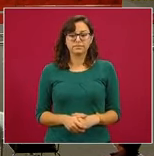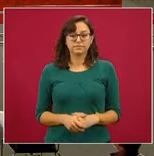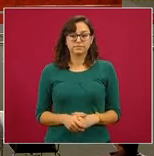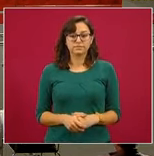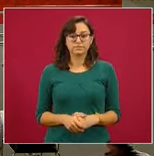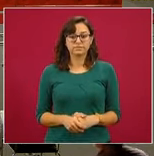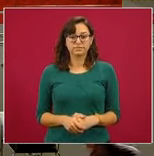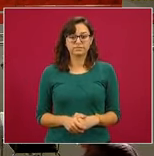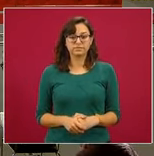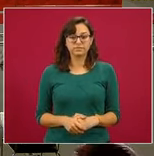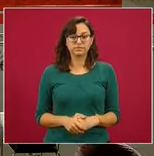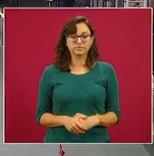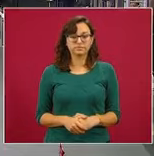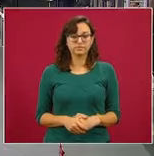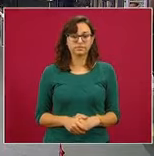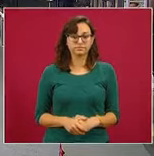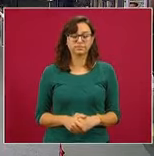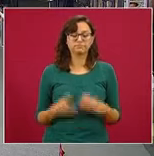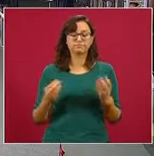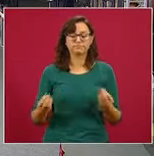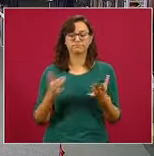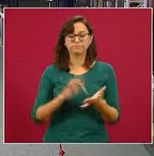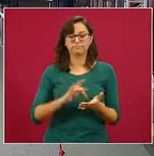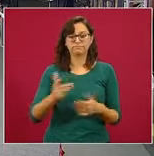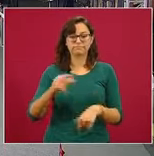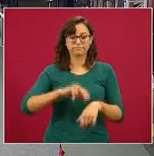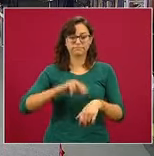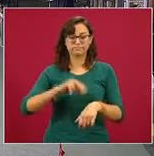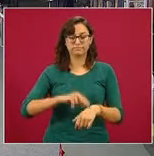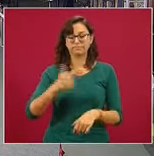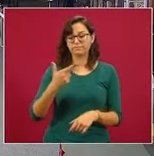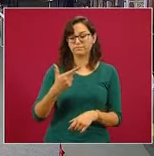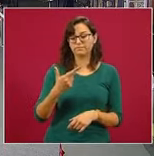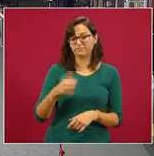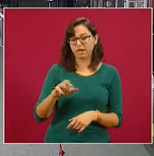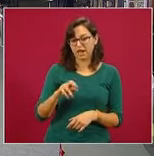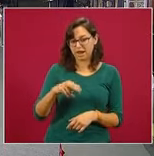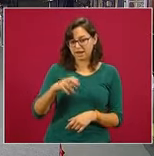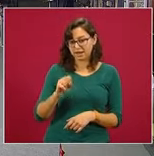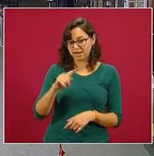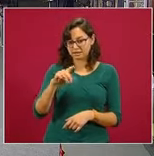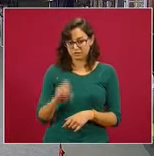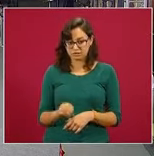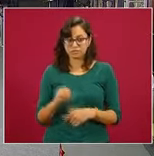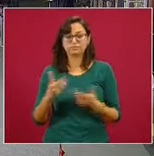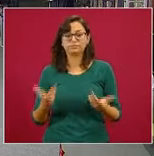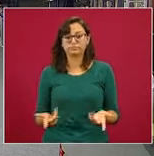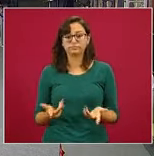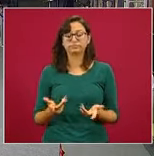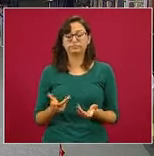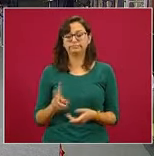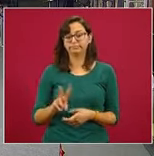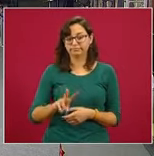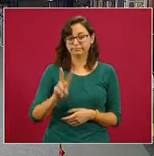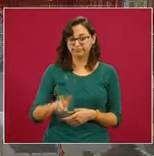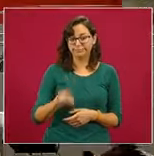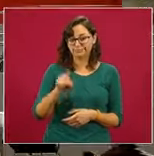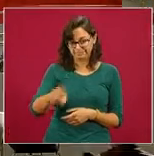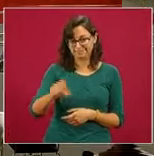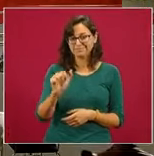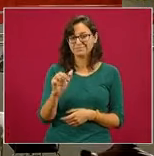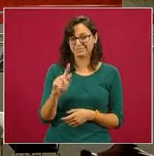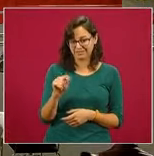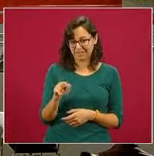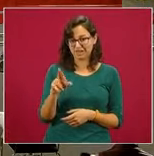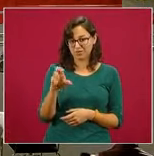Muchas gracias, doctor Ernesto Ramírez. Pues esto era lo que les queríamos mostrar. Efectivamente, ya me acordé que fue Arturo Contreras de Pie